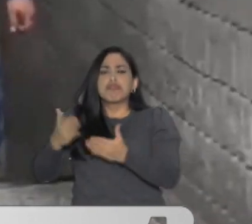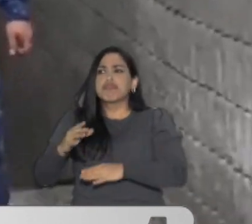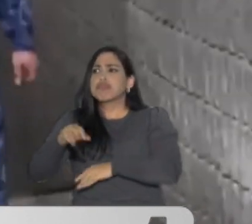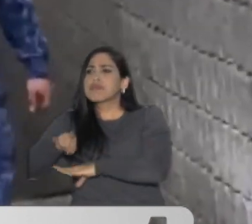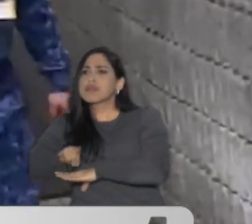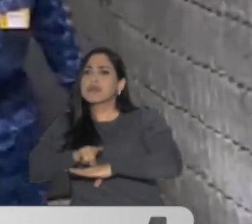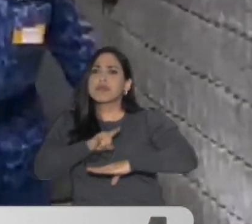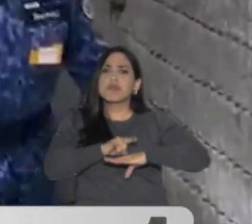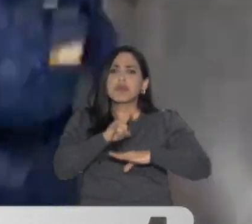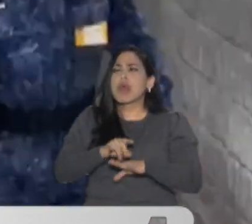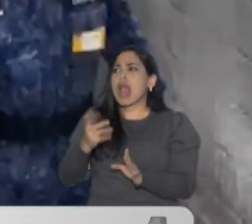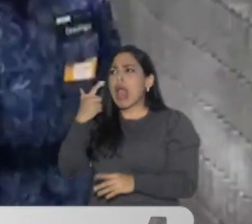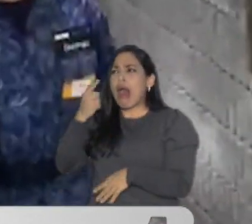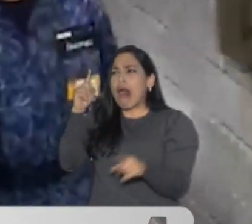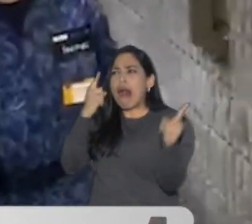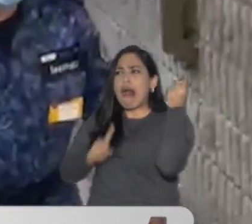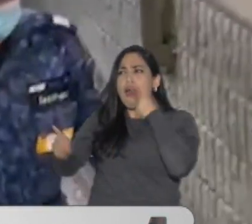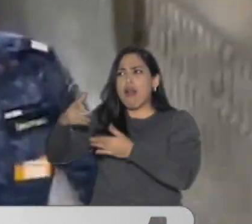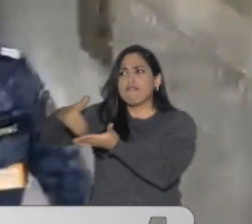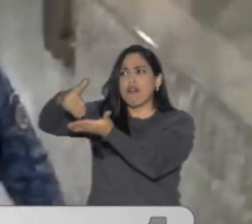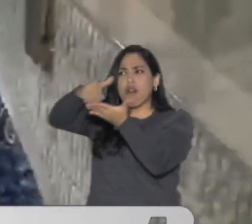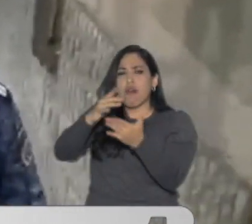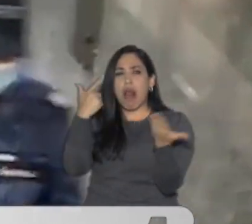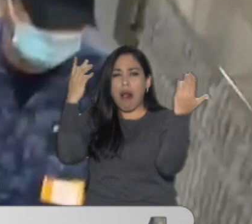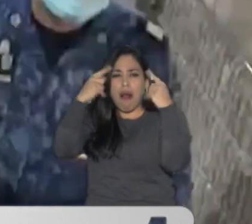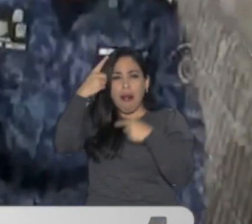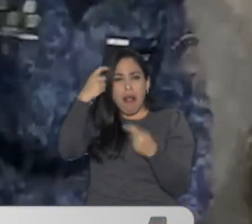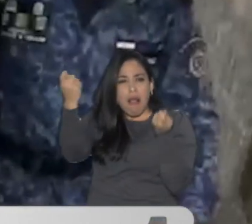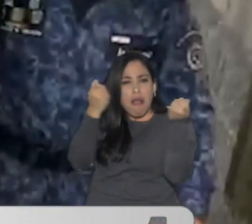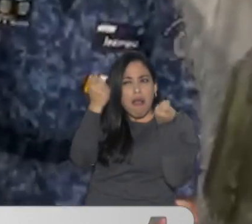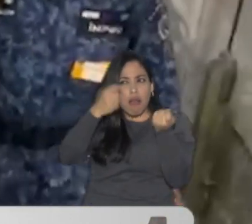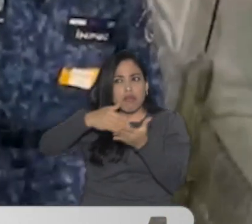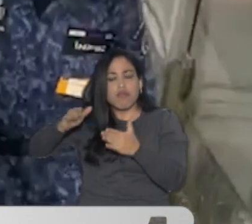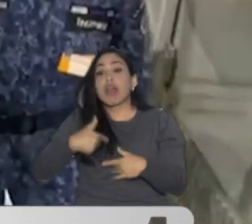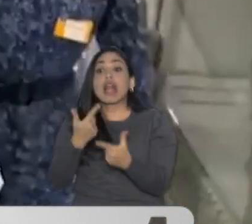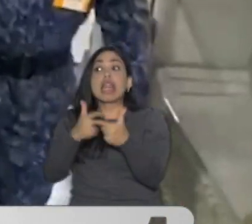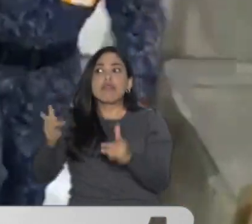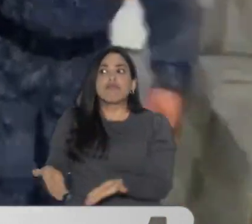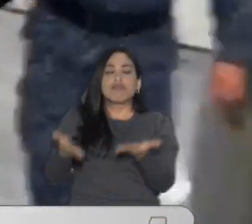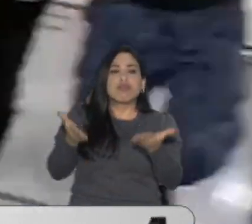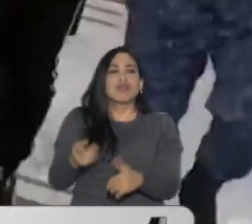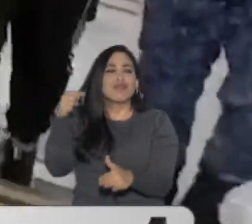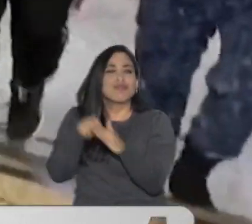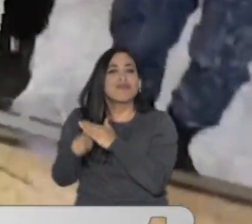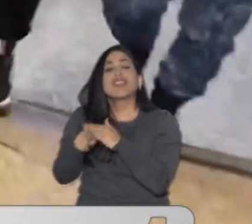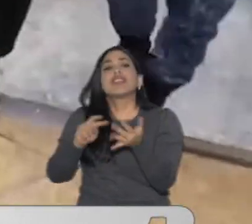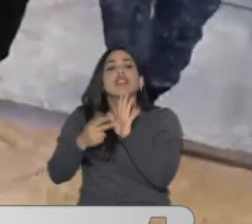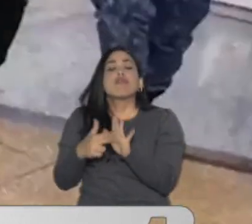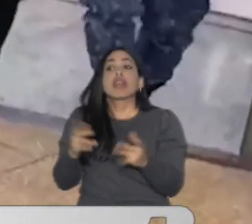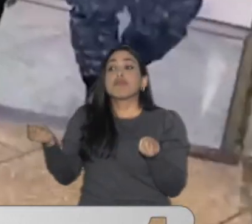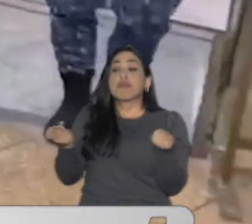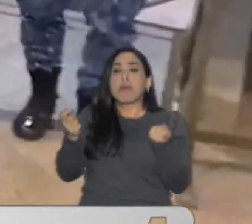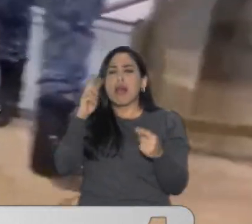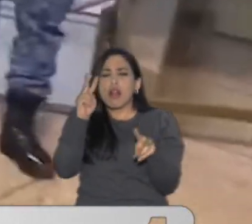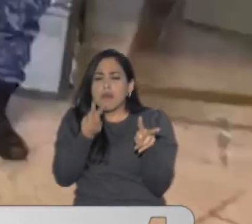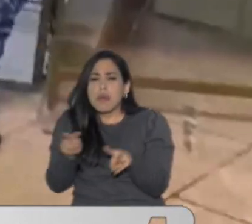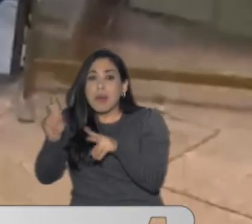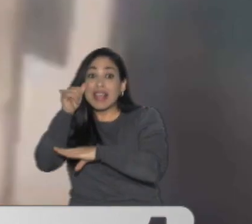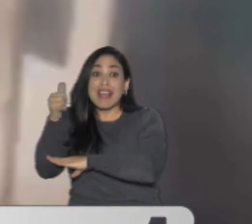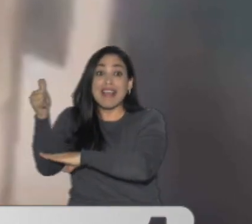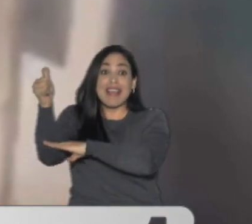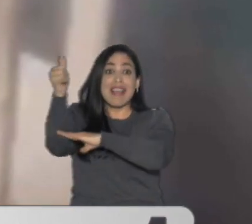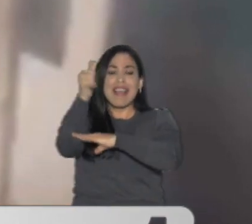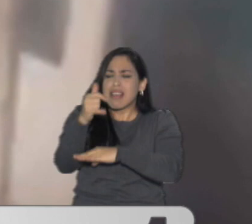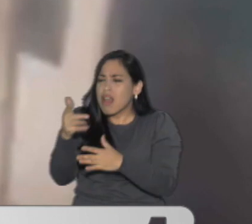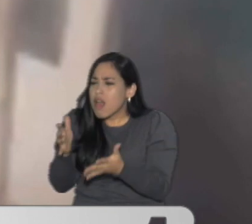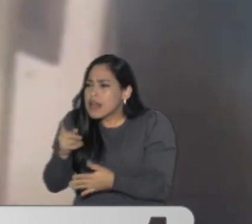de las garitas del penal. Con estas actuaciones, de acuerdo con el ente acusador, el procesado movió e hizo perder el control visual que tenía el guardia